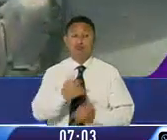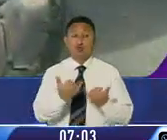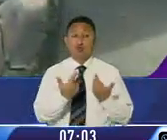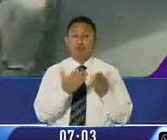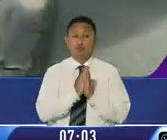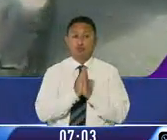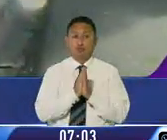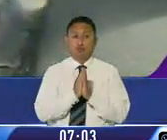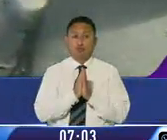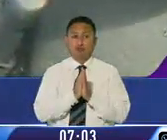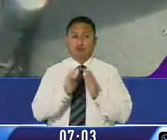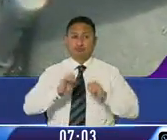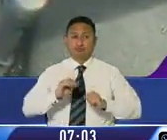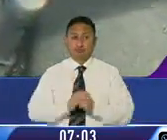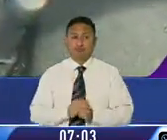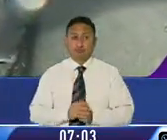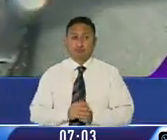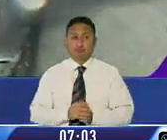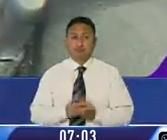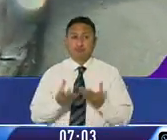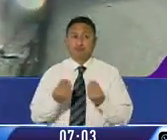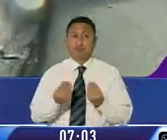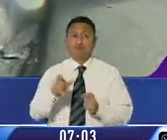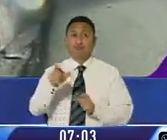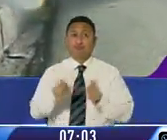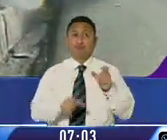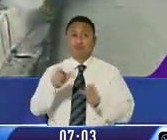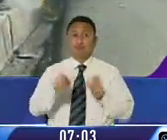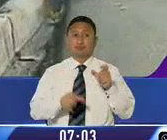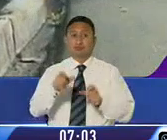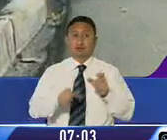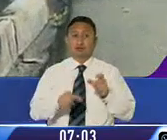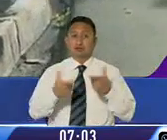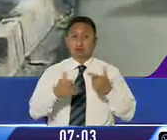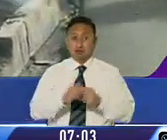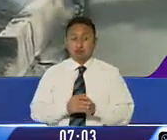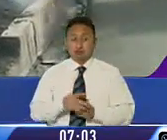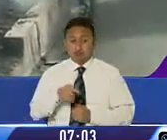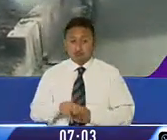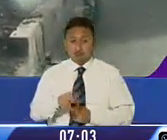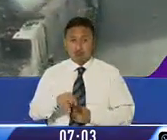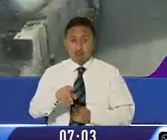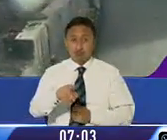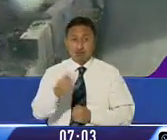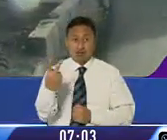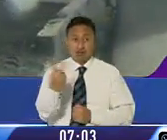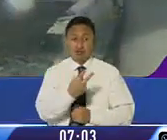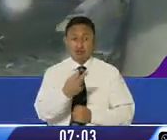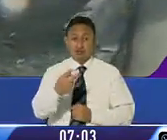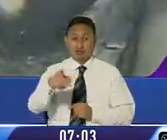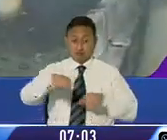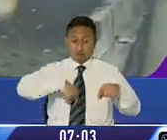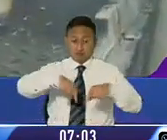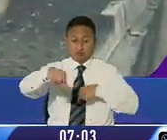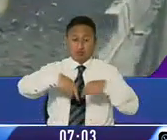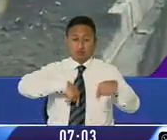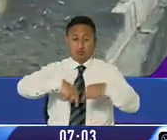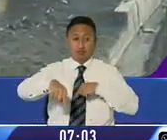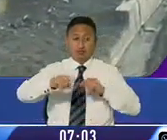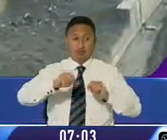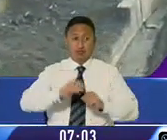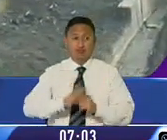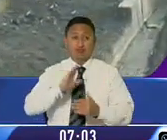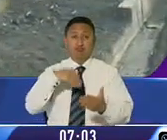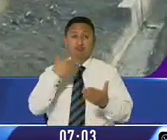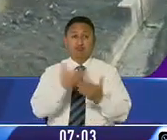También decirles que hay gran cantidad de personas que ha tenido que cruzar en ambos sentidos a pie para llegar